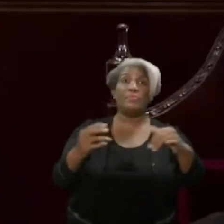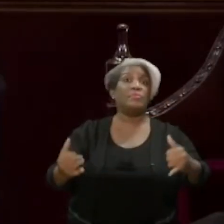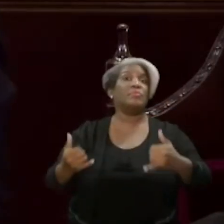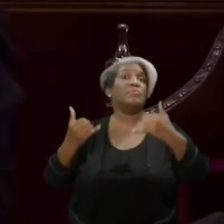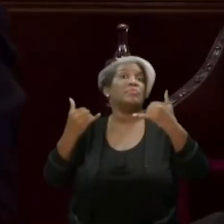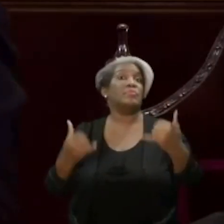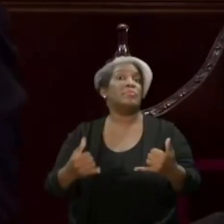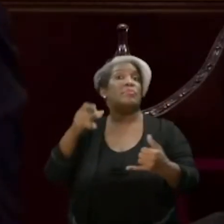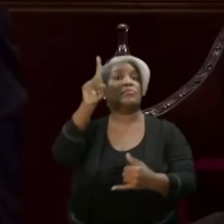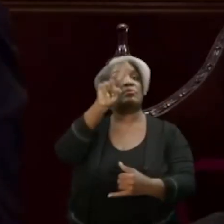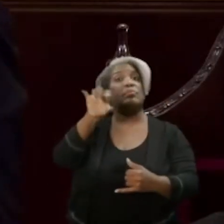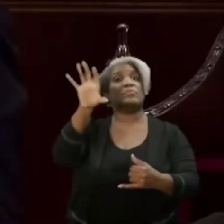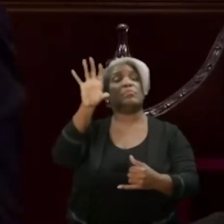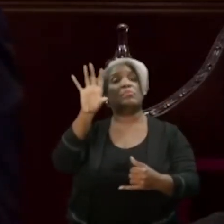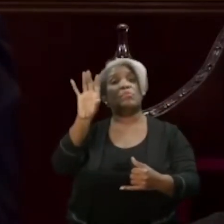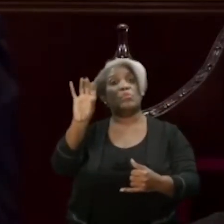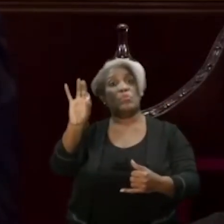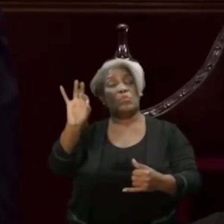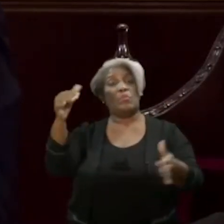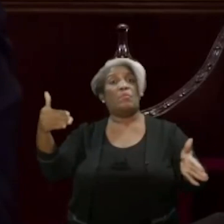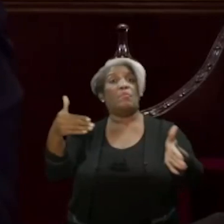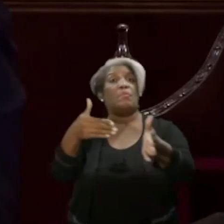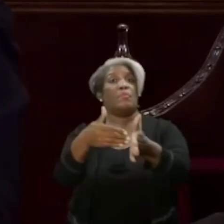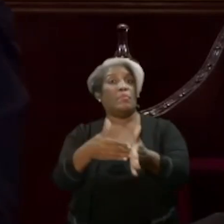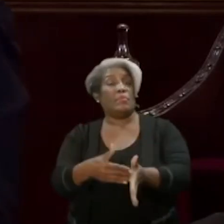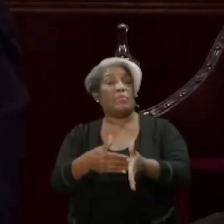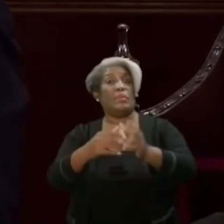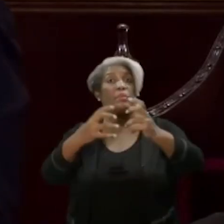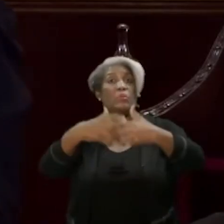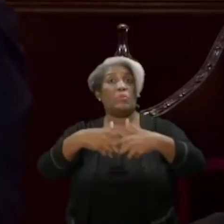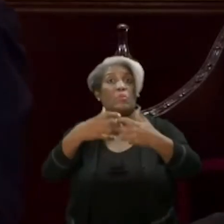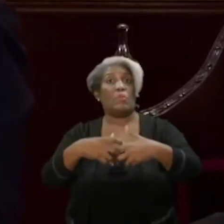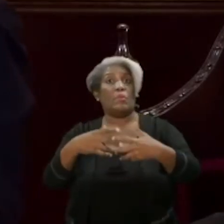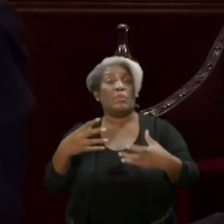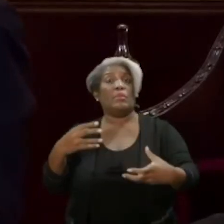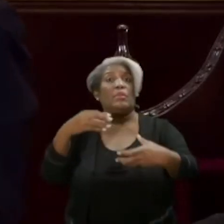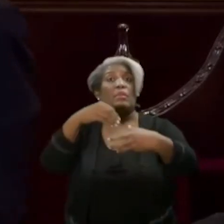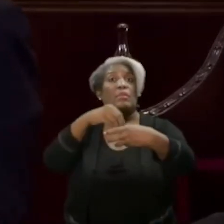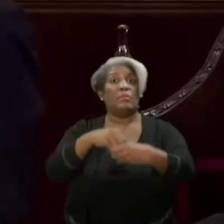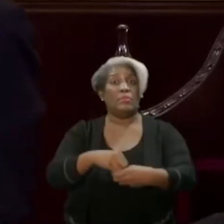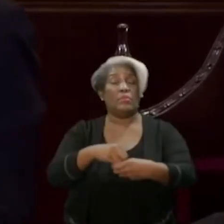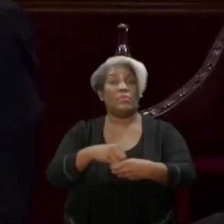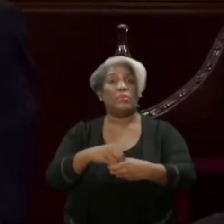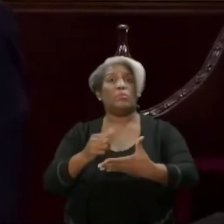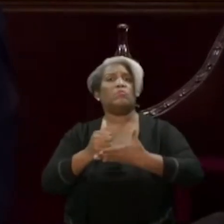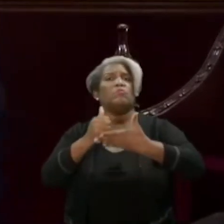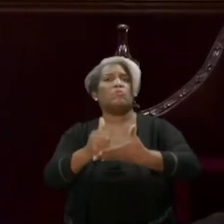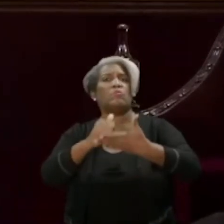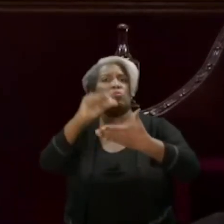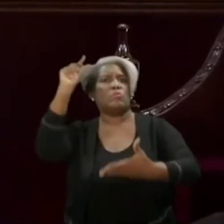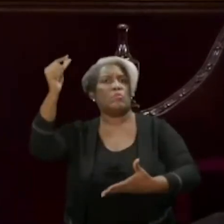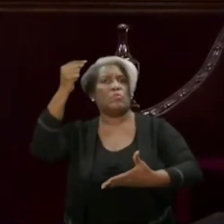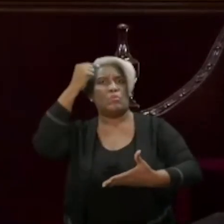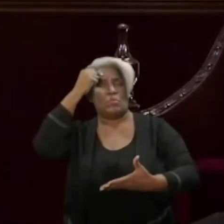Actualmente hay 109.231 empresas registradas como proveedoras del Estado, de las cuales